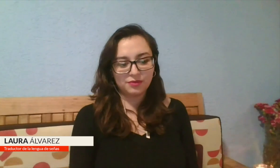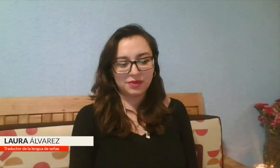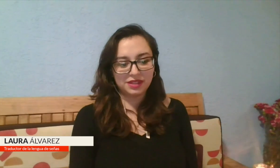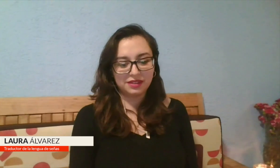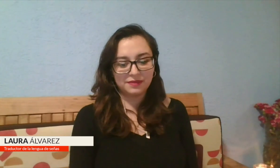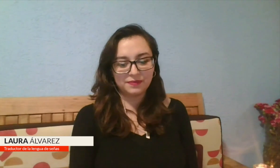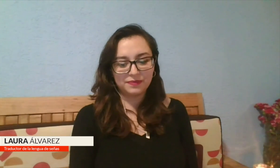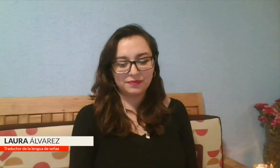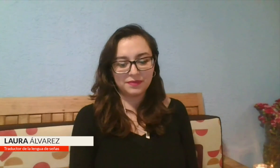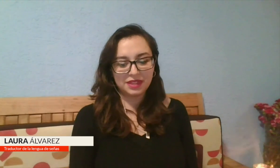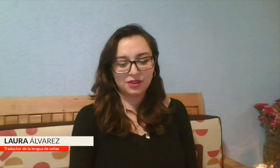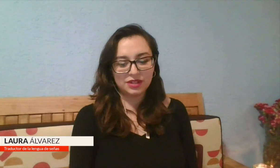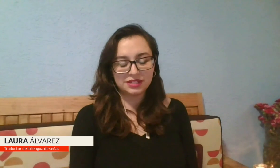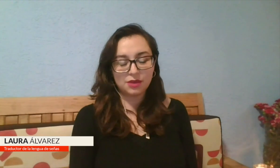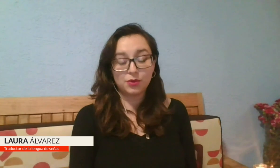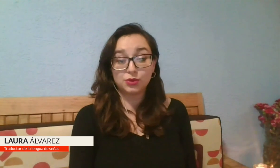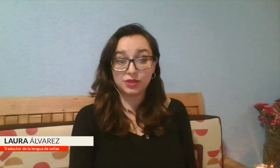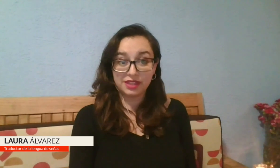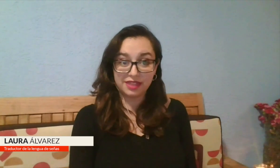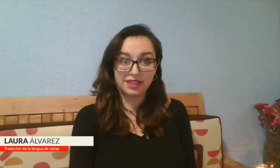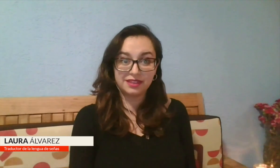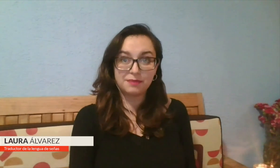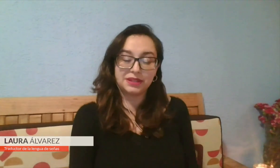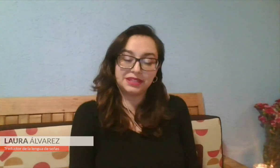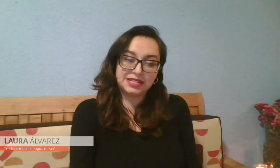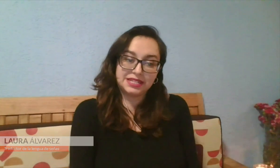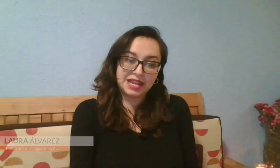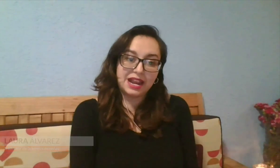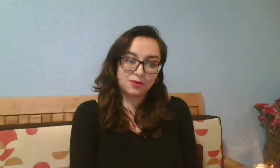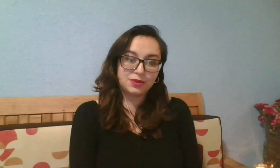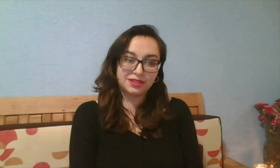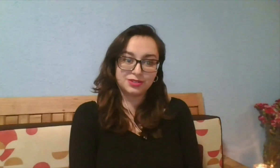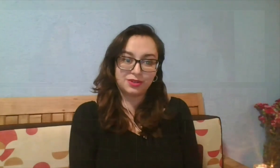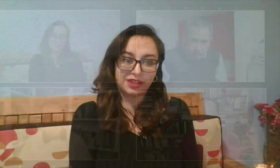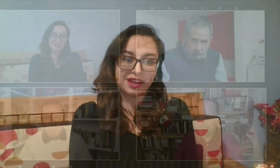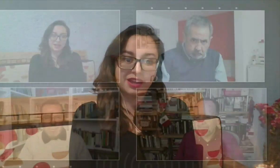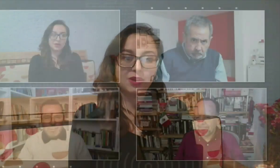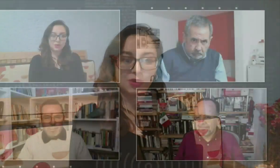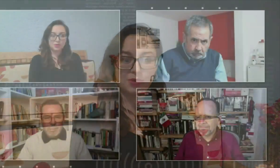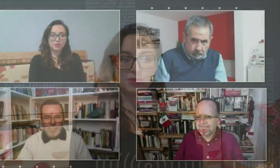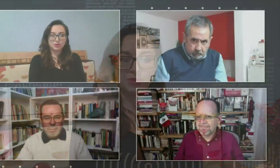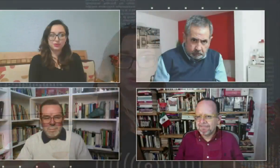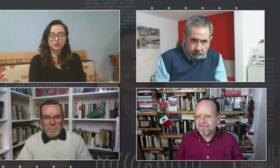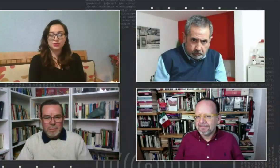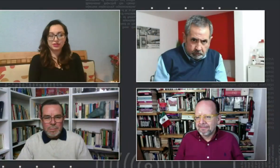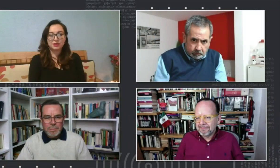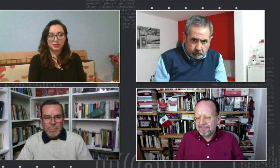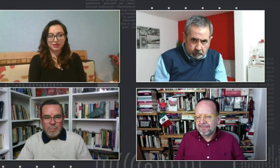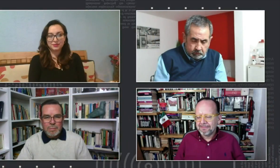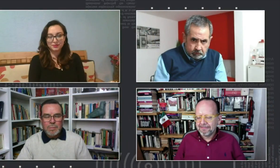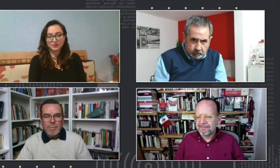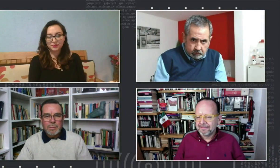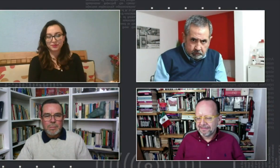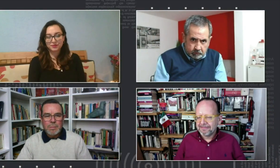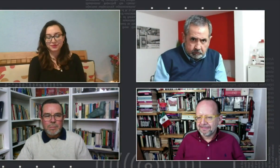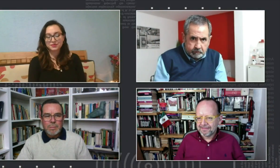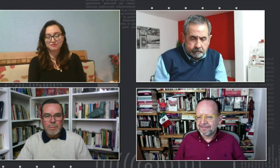como me dieron esta oportunidad de pertenecer a la comunidad sorda como su